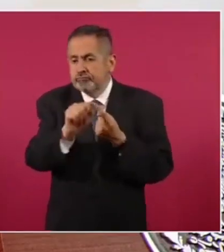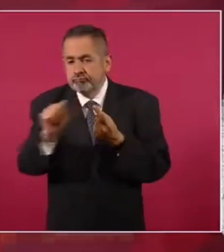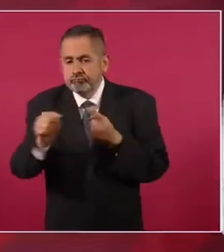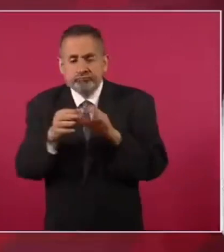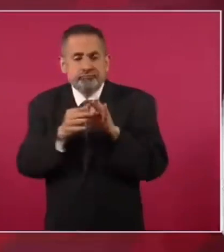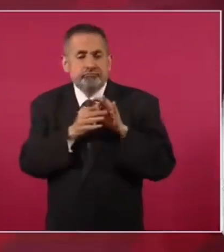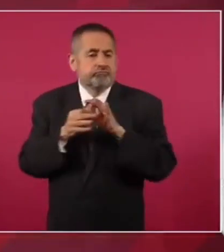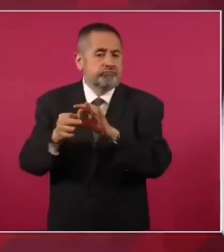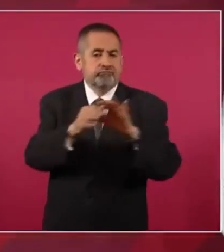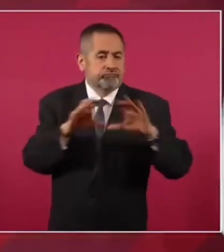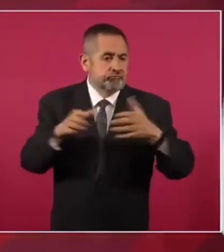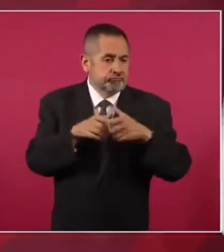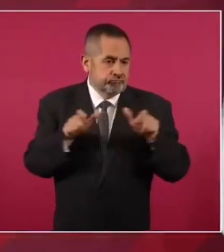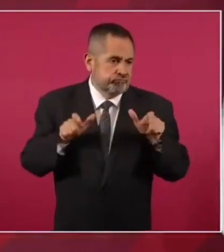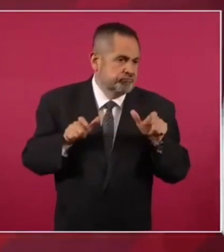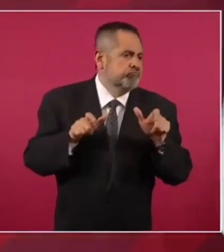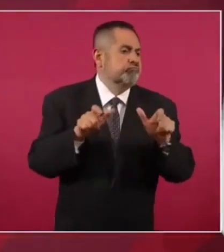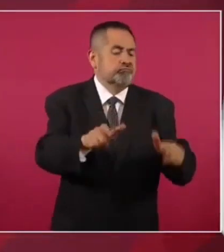coordinada